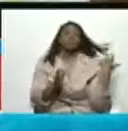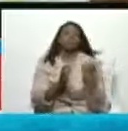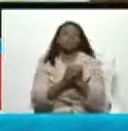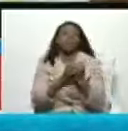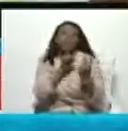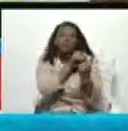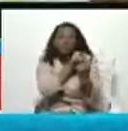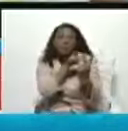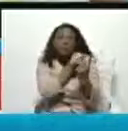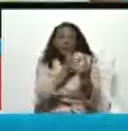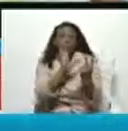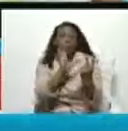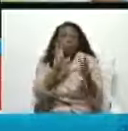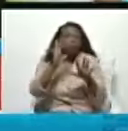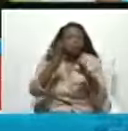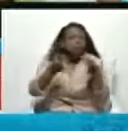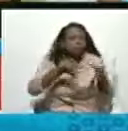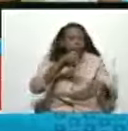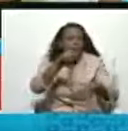Uh-huh. Y, ¿cómo es que este?